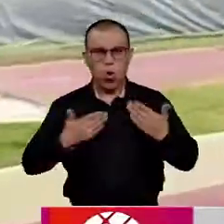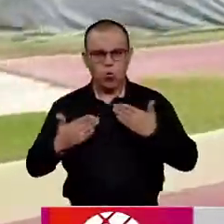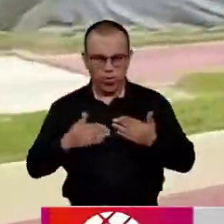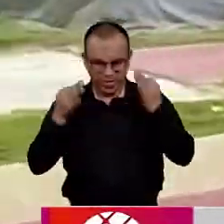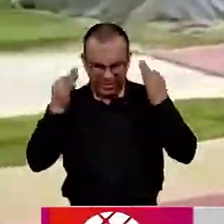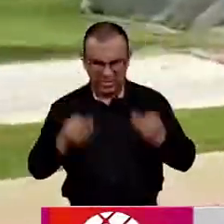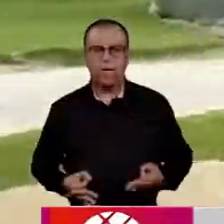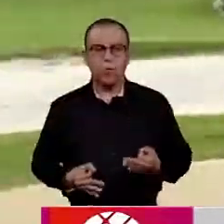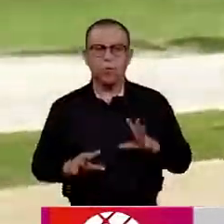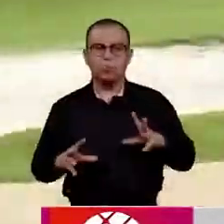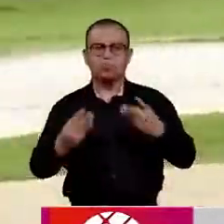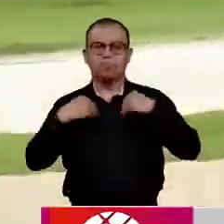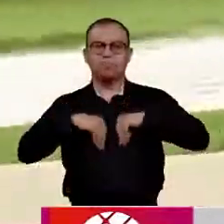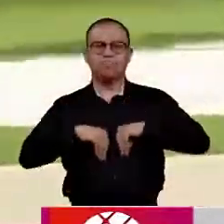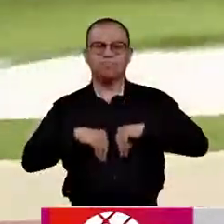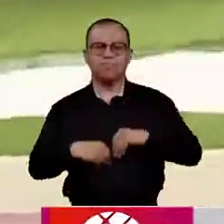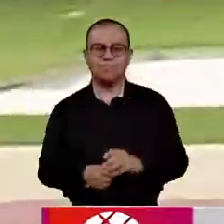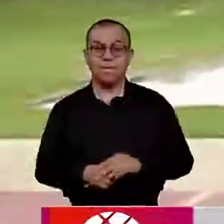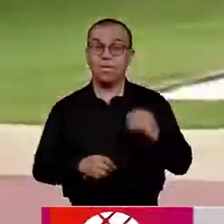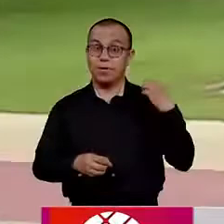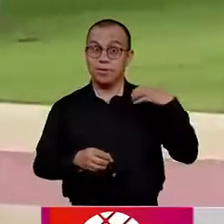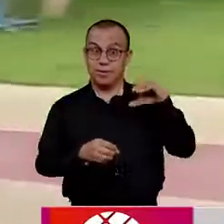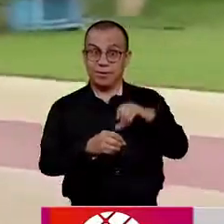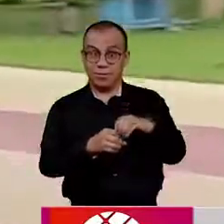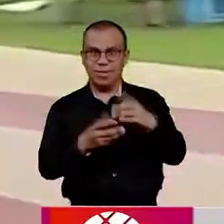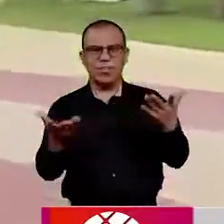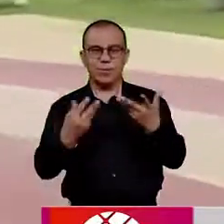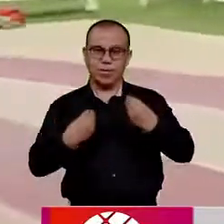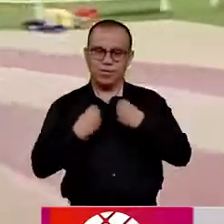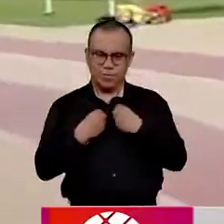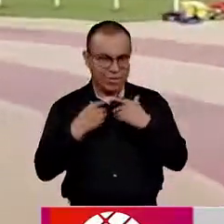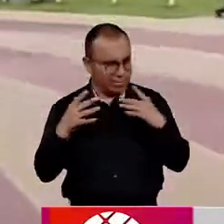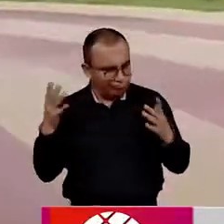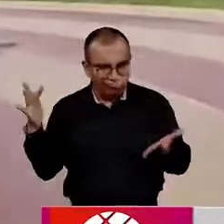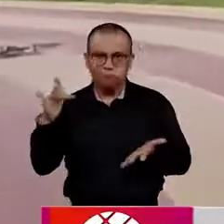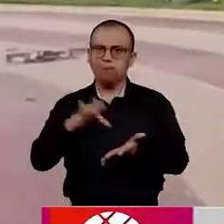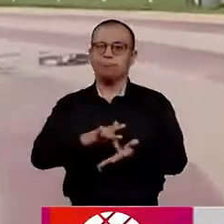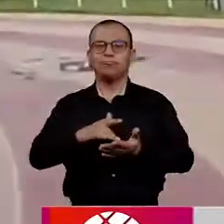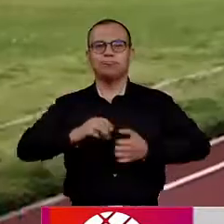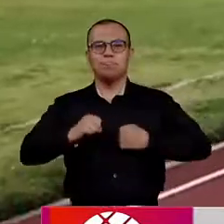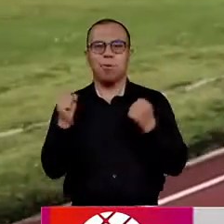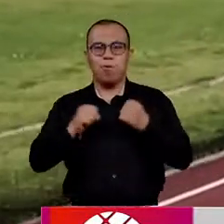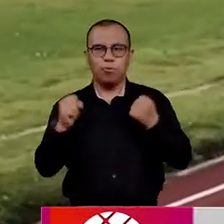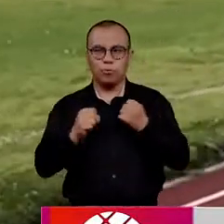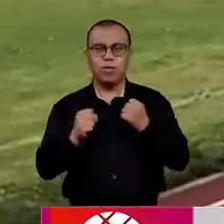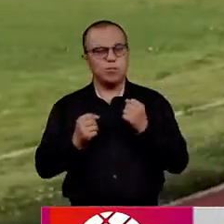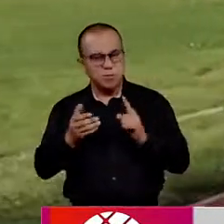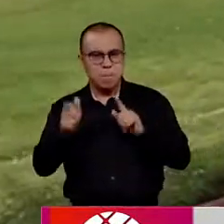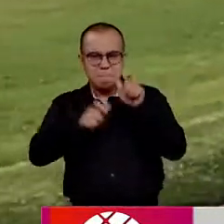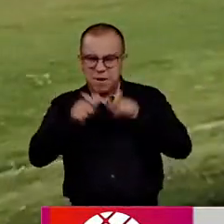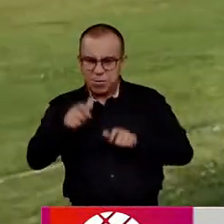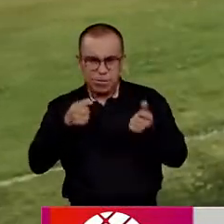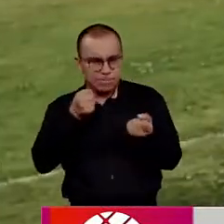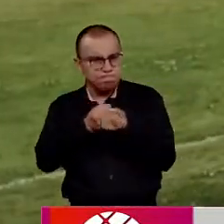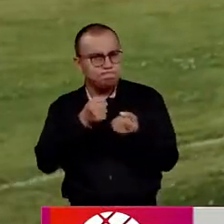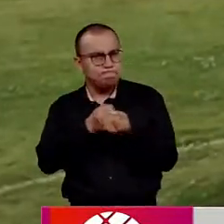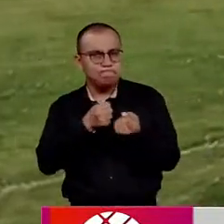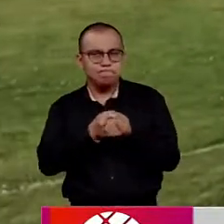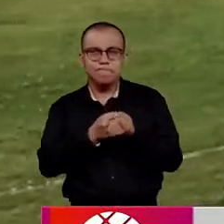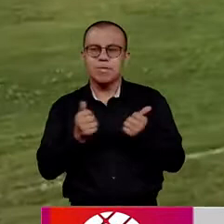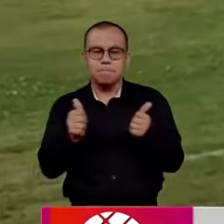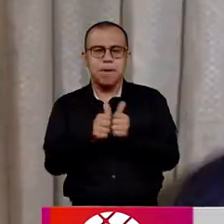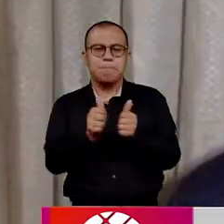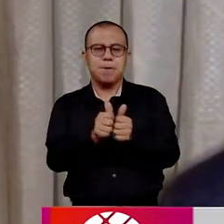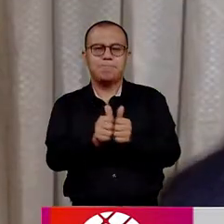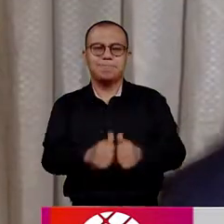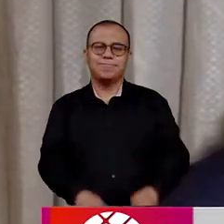la decisión acertada. En Ciudad Bolívar, lugar que lo acogió desde que llegó a Bogotá, el calor humano de la gente siempre lo ha